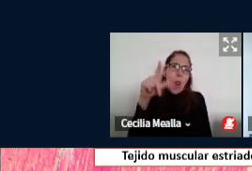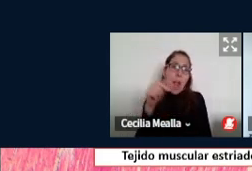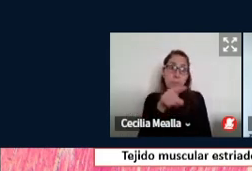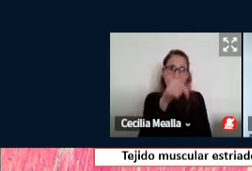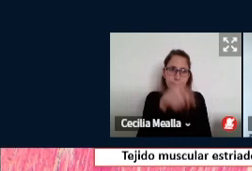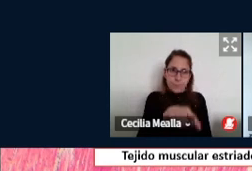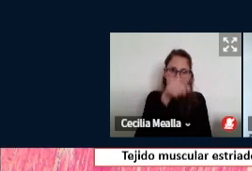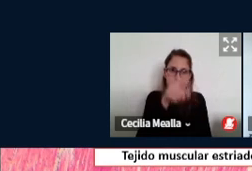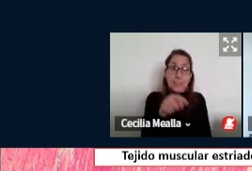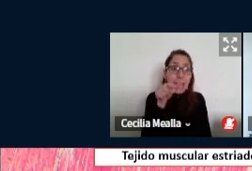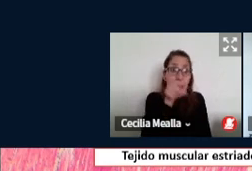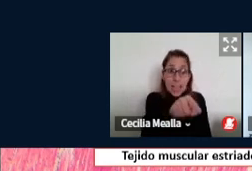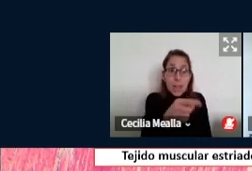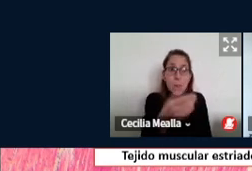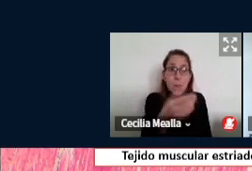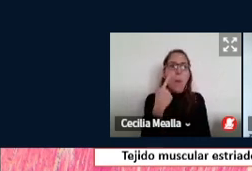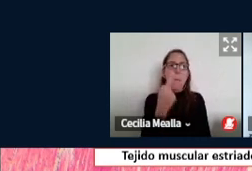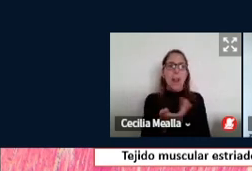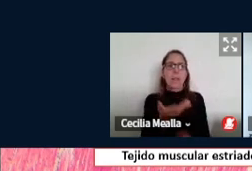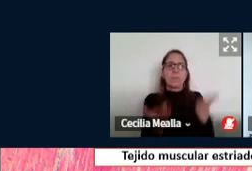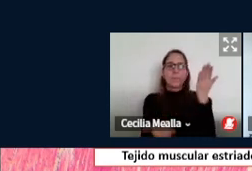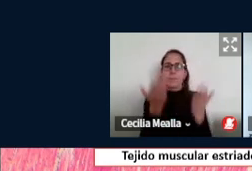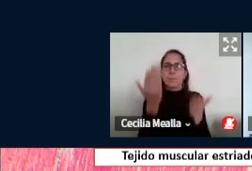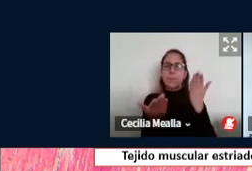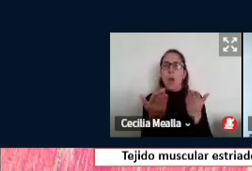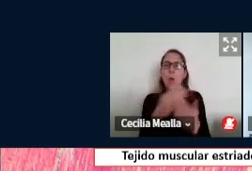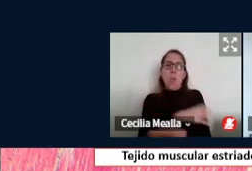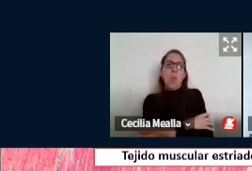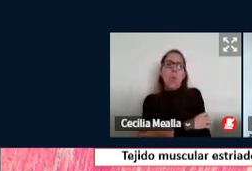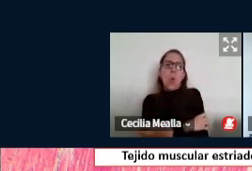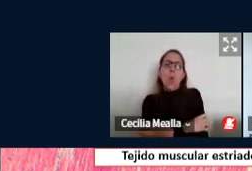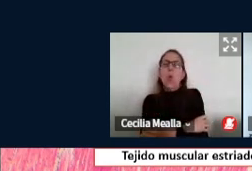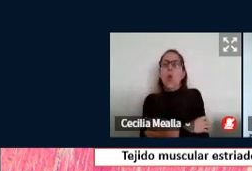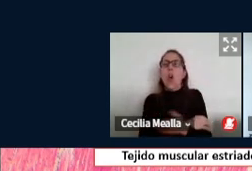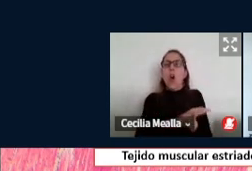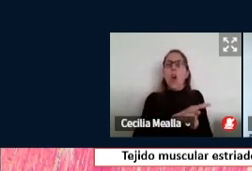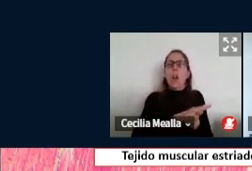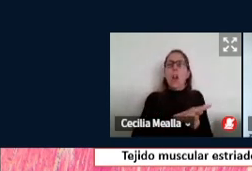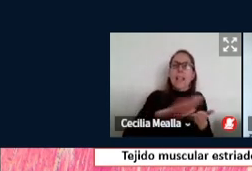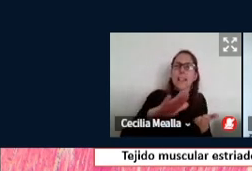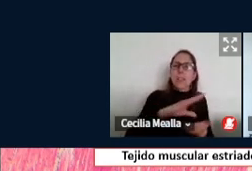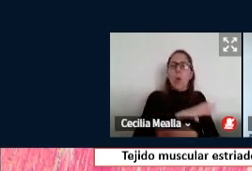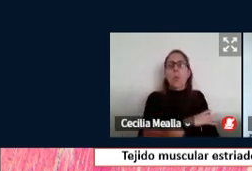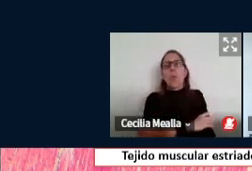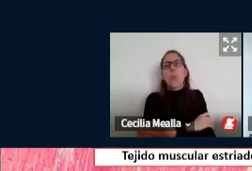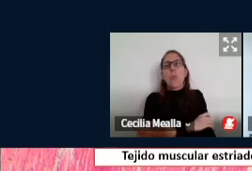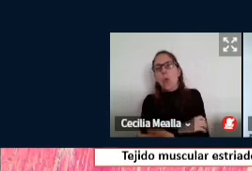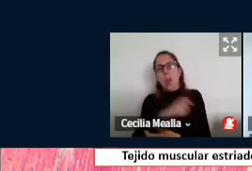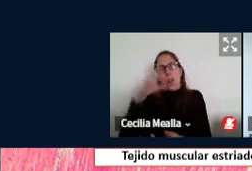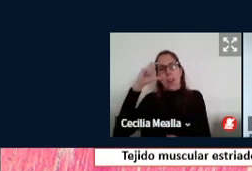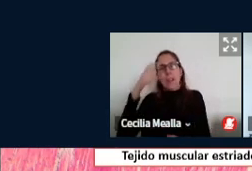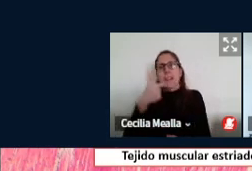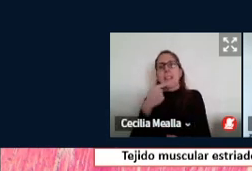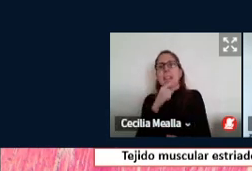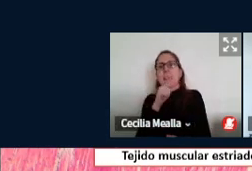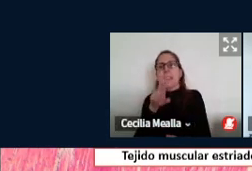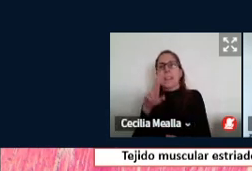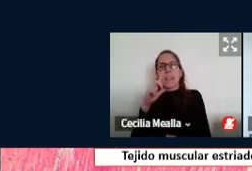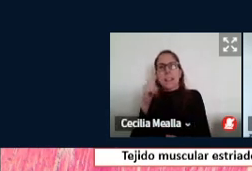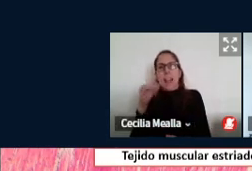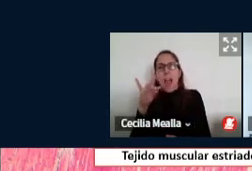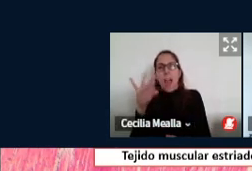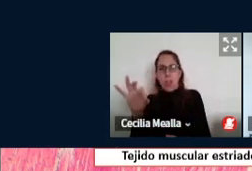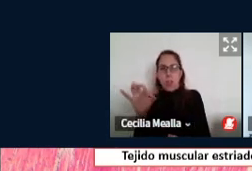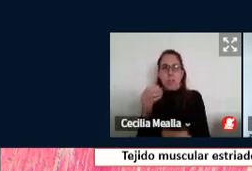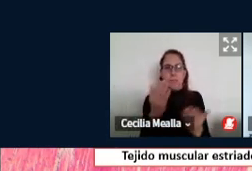a ver la diferencia entre músculo estriado y músculo liso, o tejido conectivo, ¿sí? Depende, habría que acercarse más, ¿no?